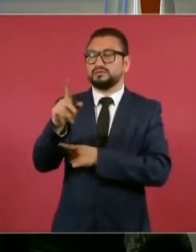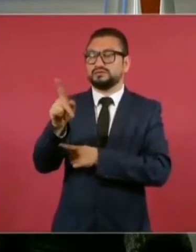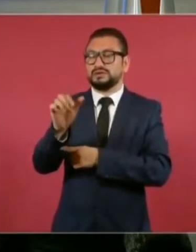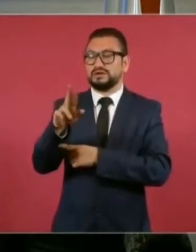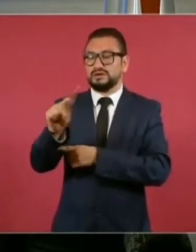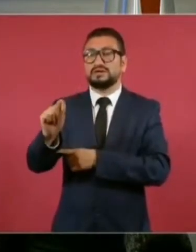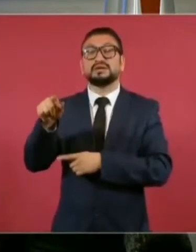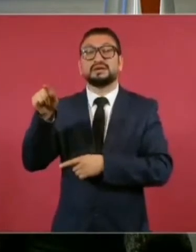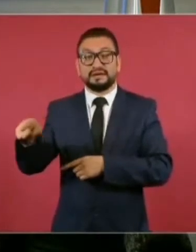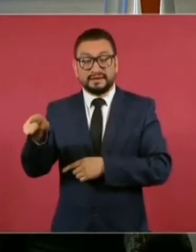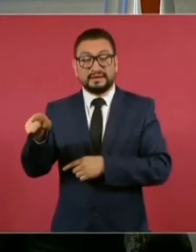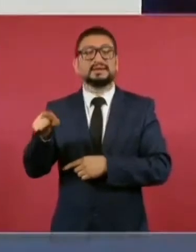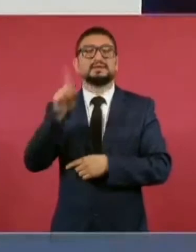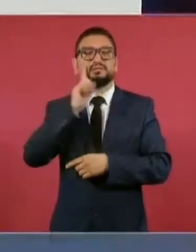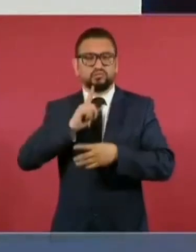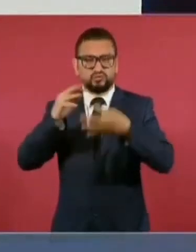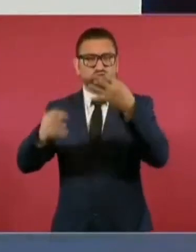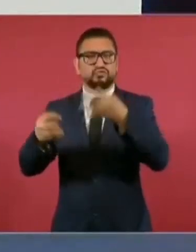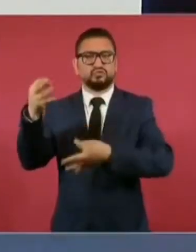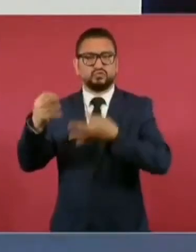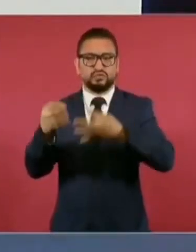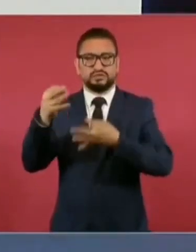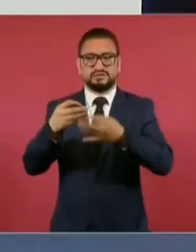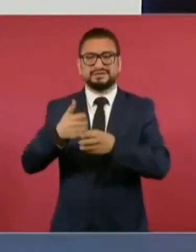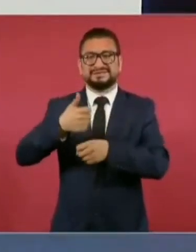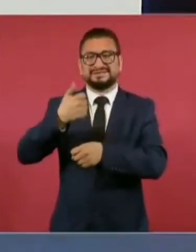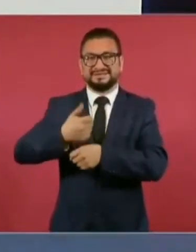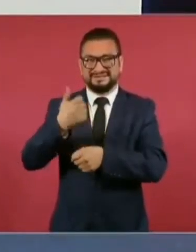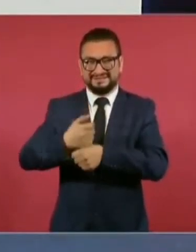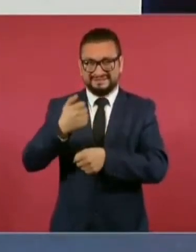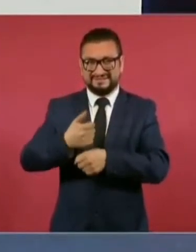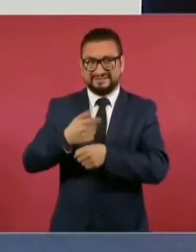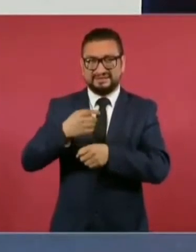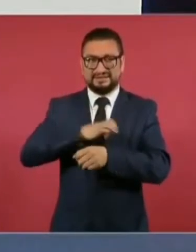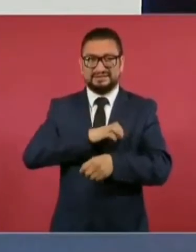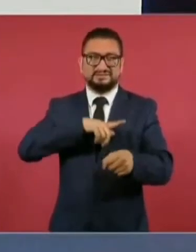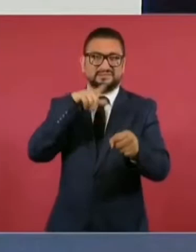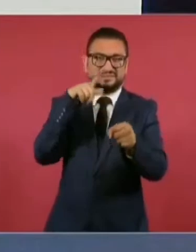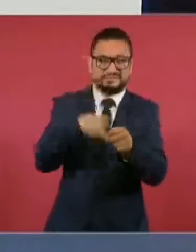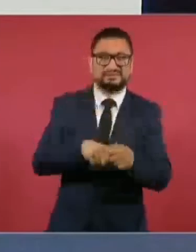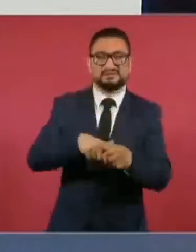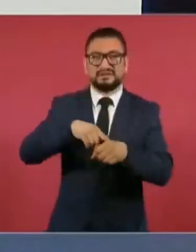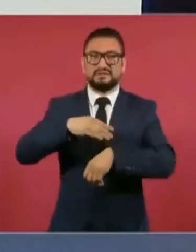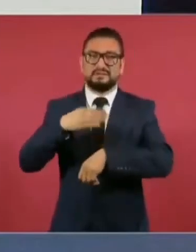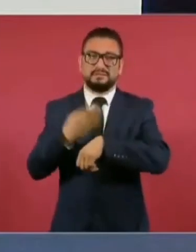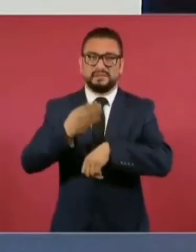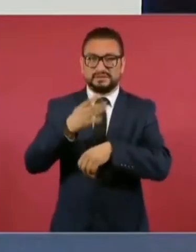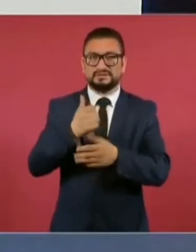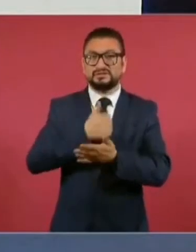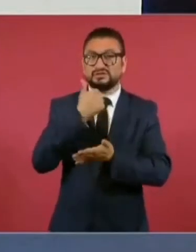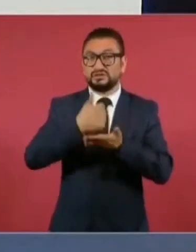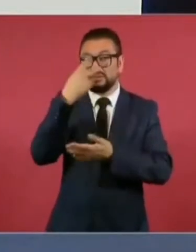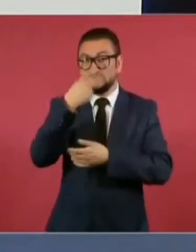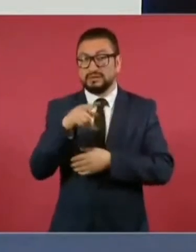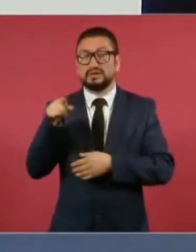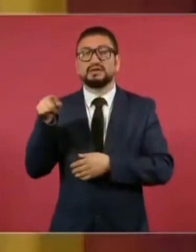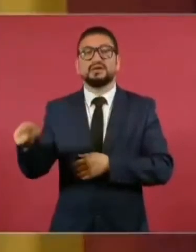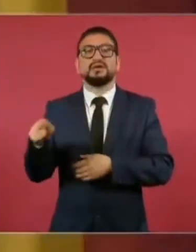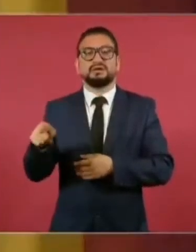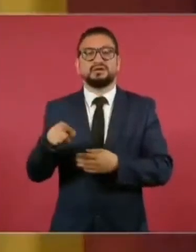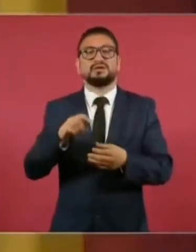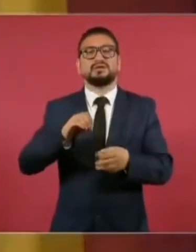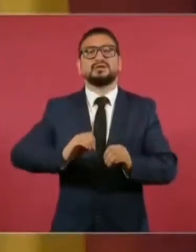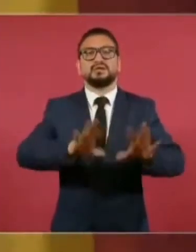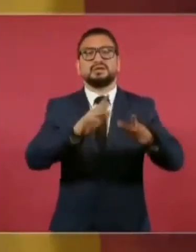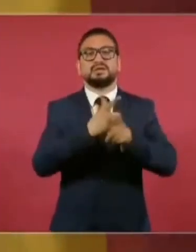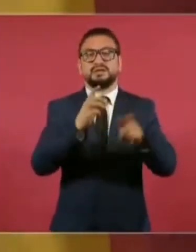Arámbulo. Ella es una jueza sexta de distrito especializada en ejecución de penas de la Ciudad de México y da la